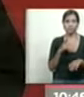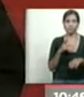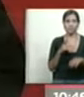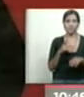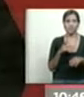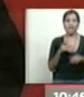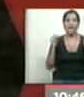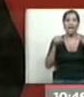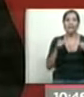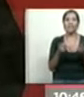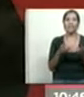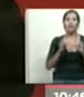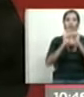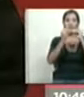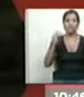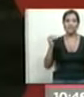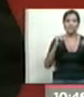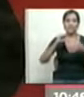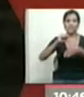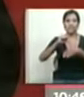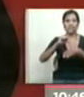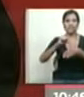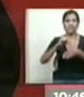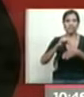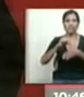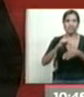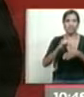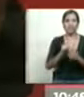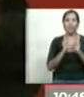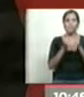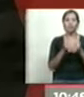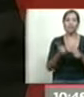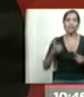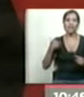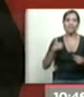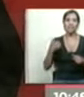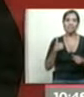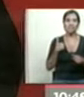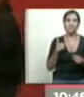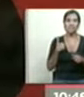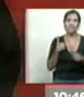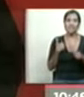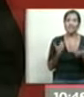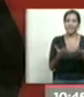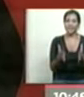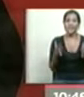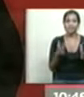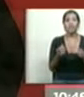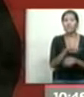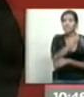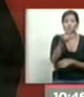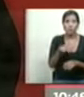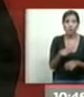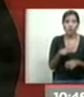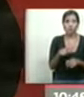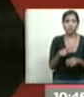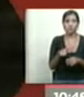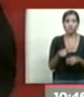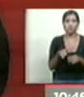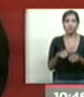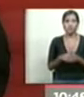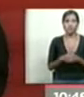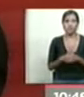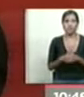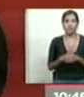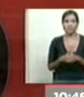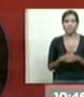una frase en Latinoamérica que empezó por Argentina, que se llamó la década ganada. Igual se